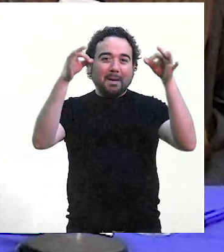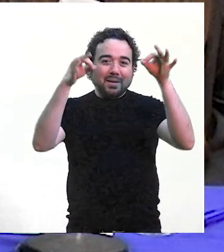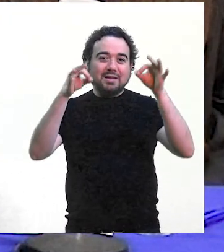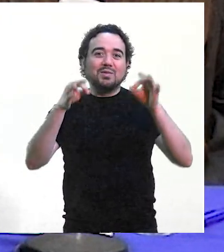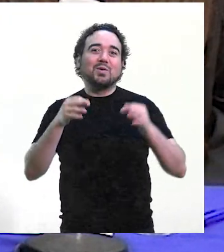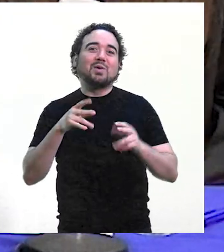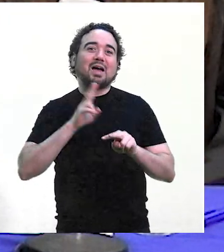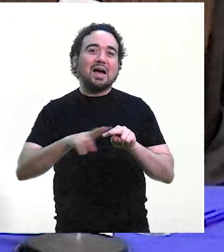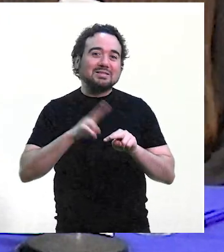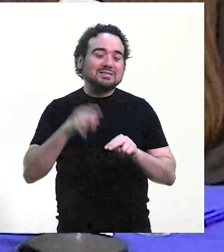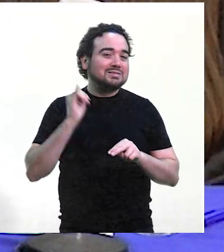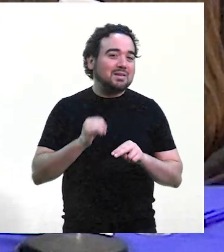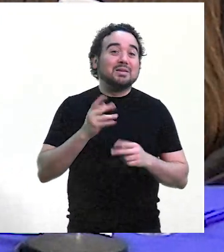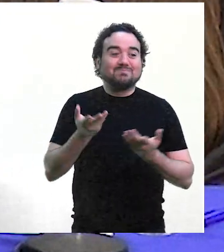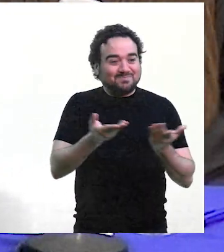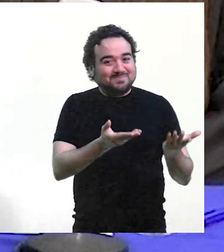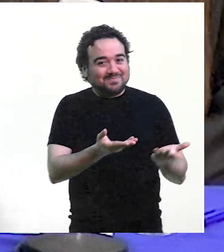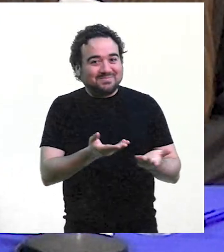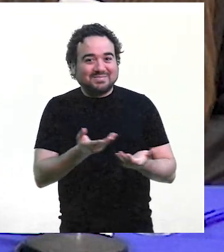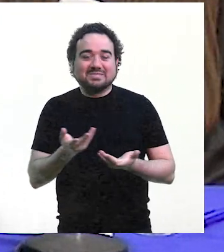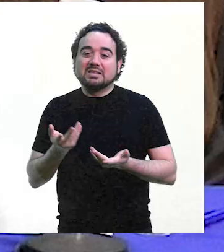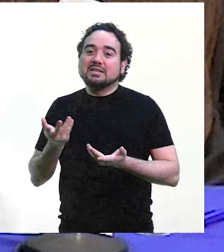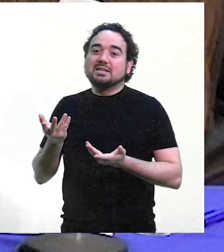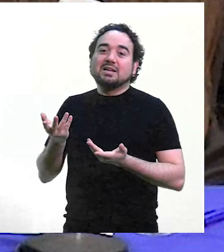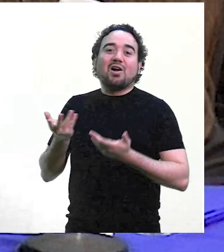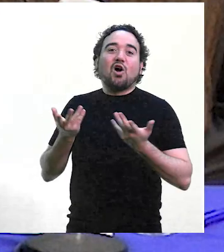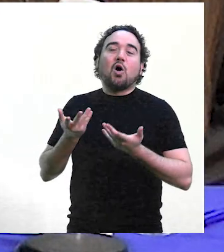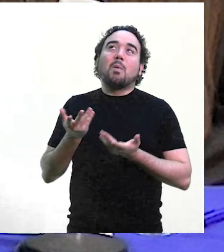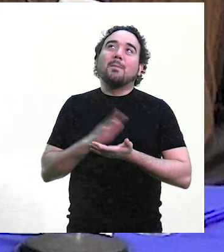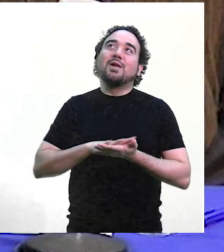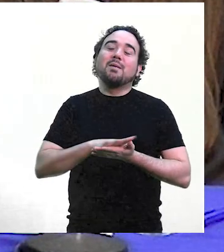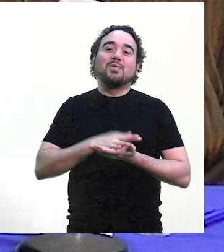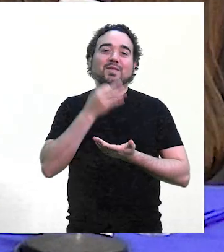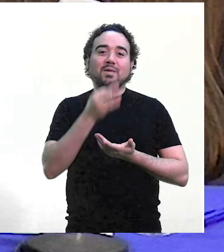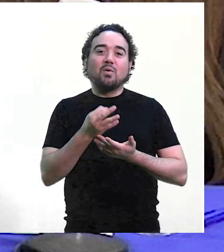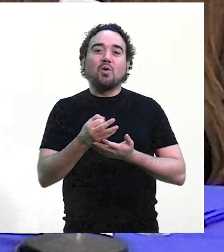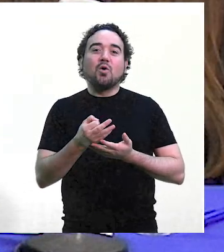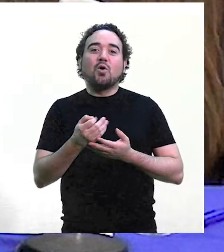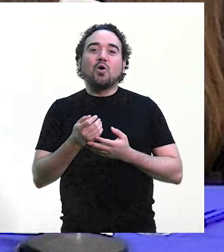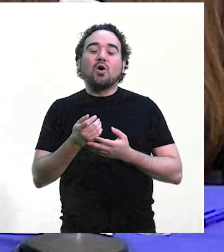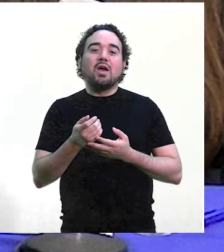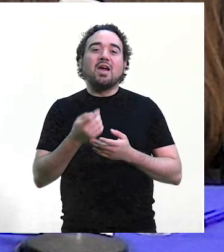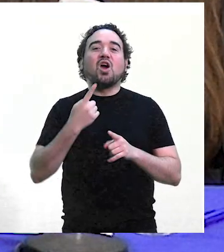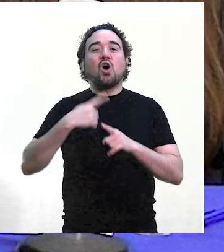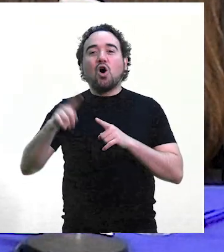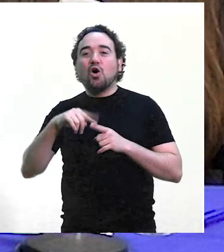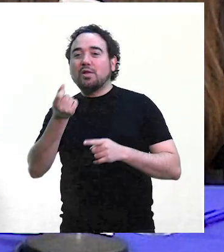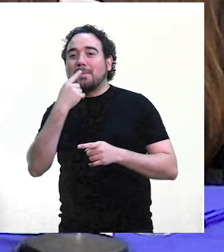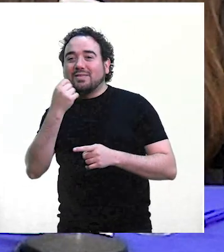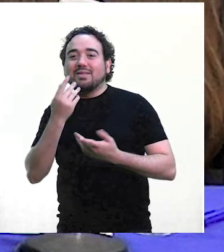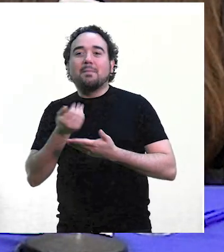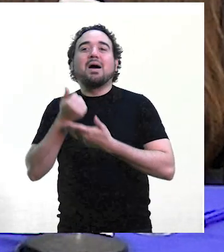uno le hace... Ahí sale en contra mil. Sí. Exacto. Entonces, ¿y por qué todavía no hablamos de